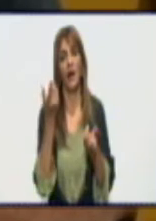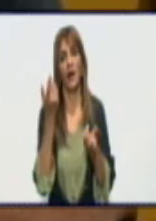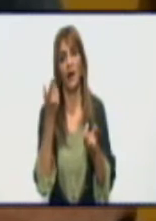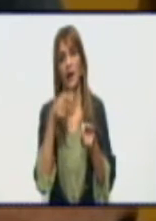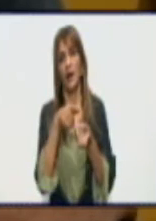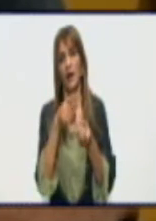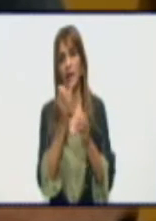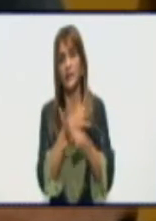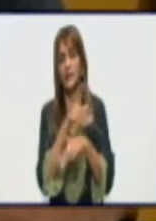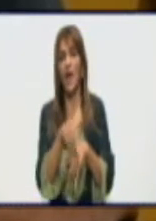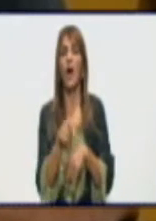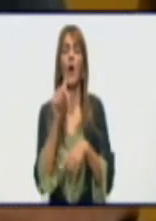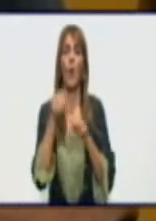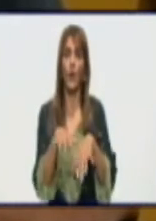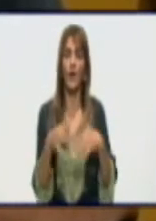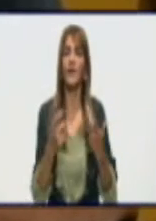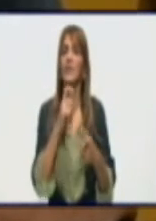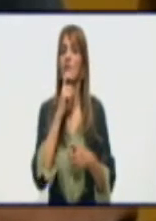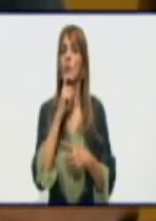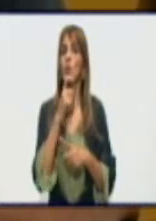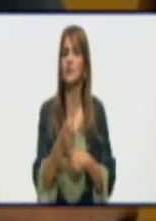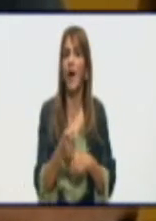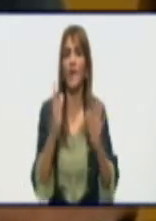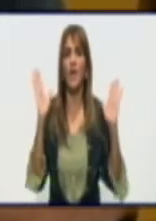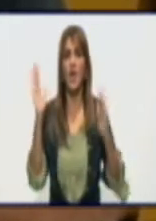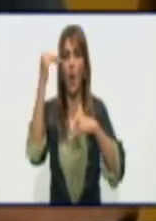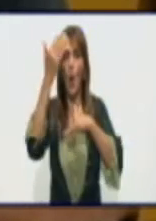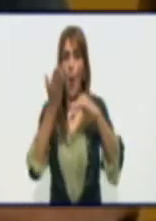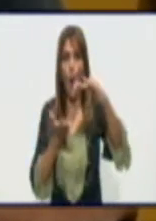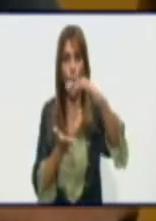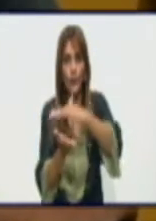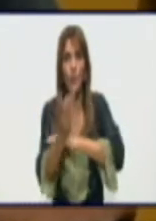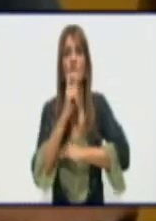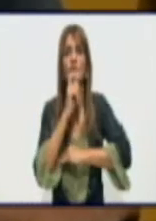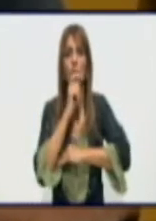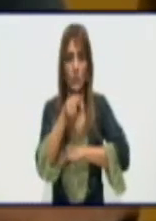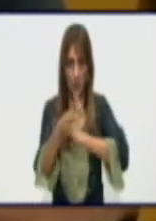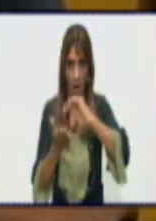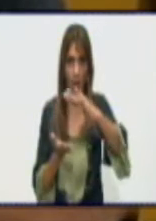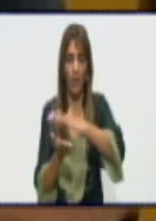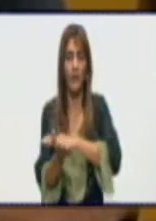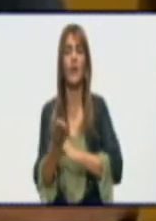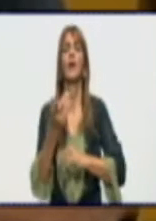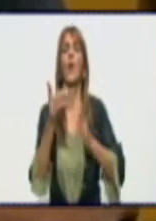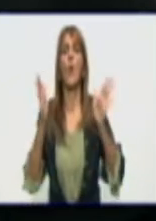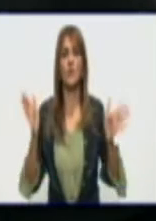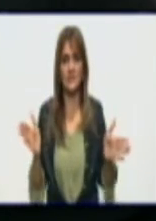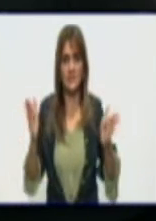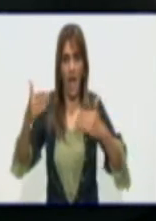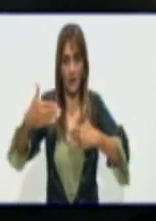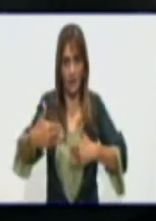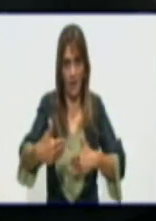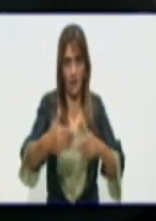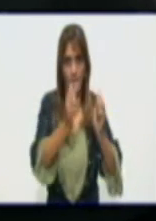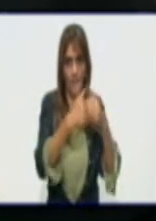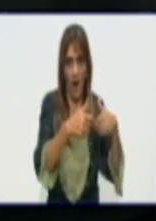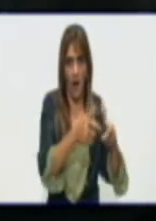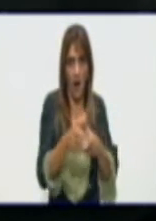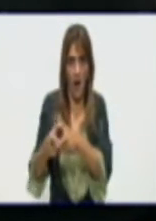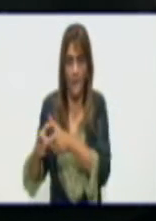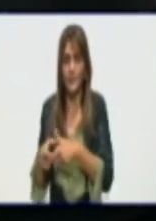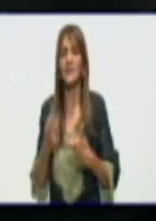hornos, es decir, hoy hay dificultades con rodamiento, hay dificultades con sartenes, con correas que